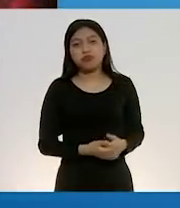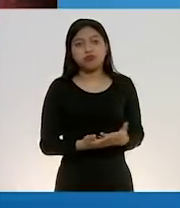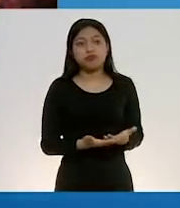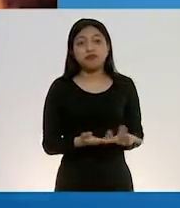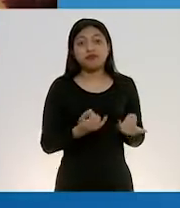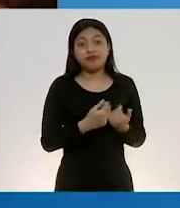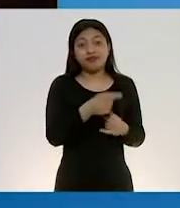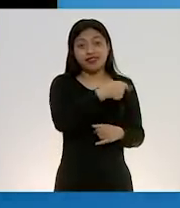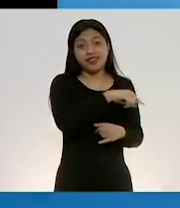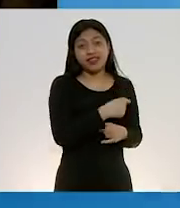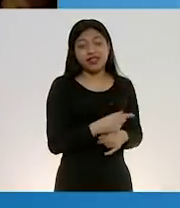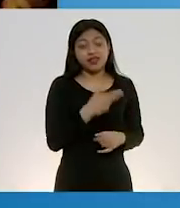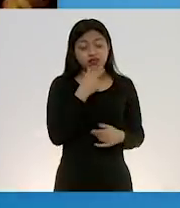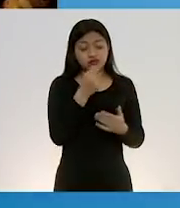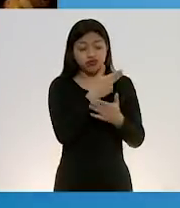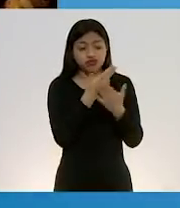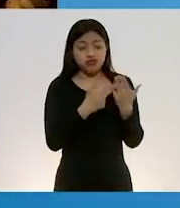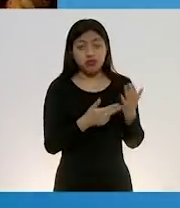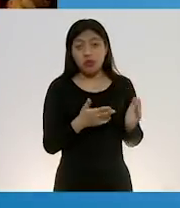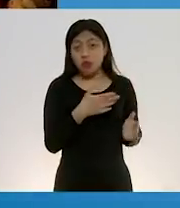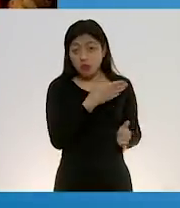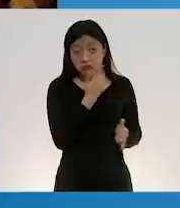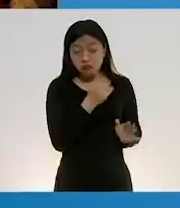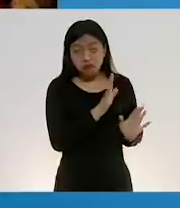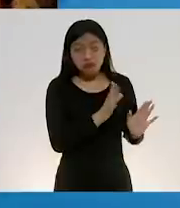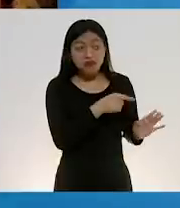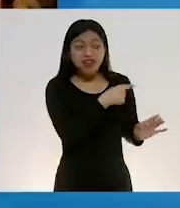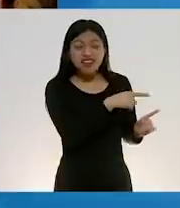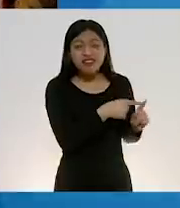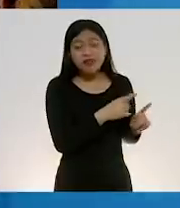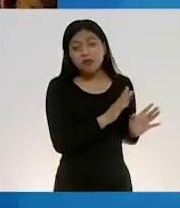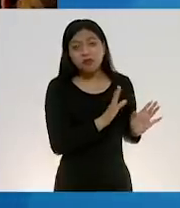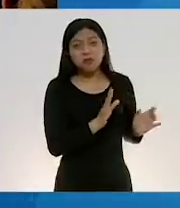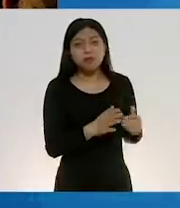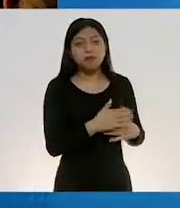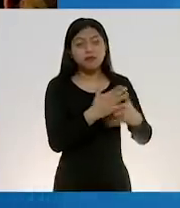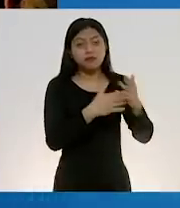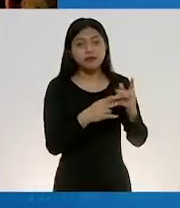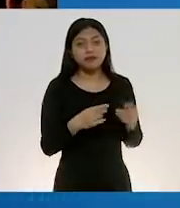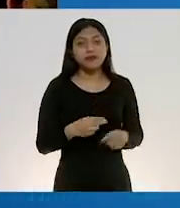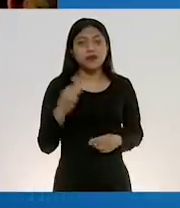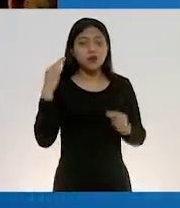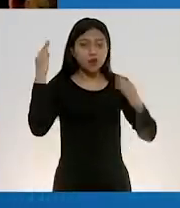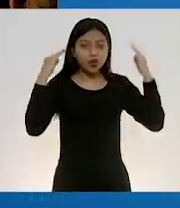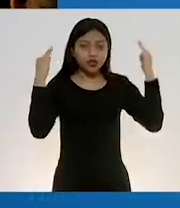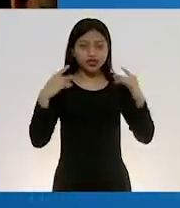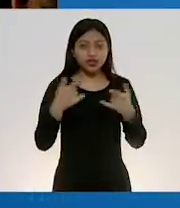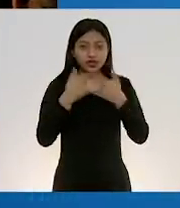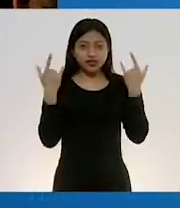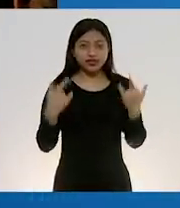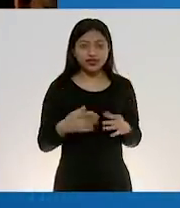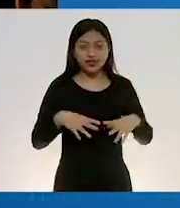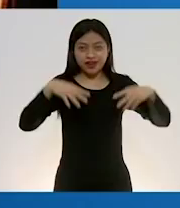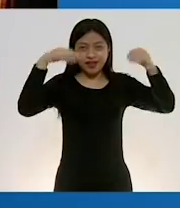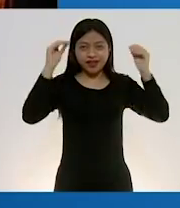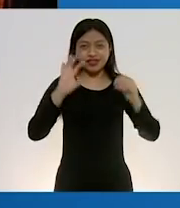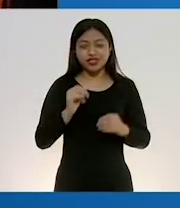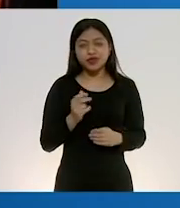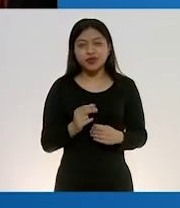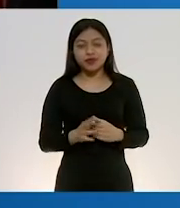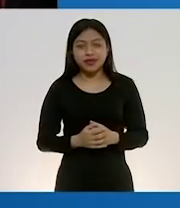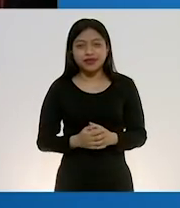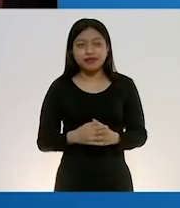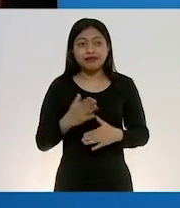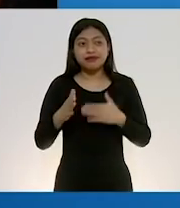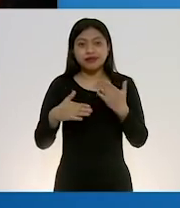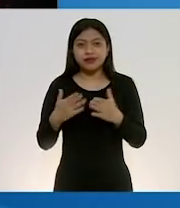autor anónimo hacia 1766, que se encuentra en el Museo de Historia del Castillo de Chapultepec. Las vendedoras indígenas del lado